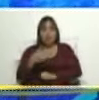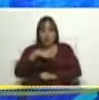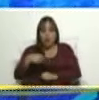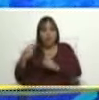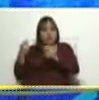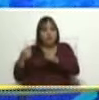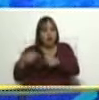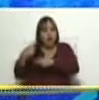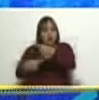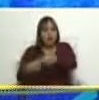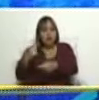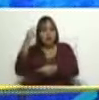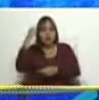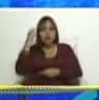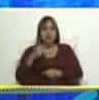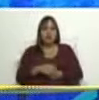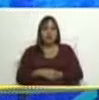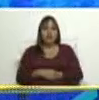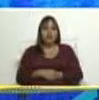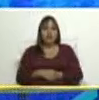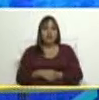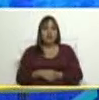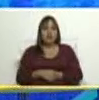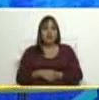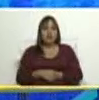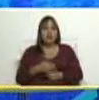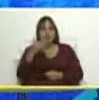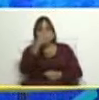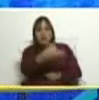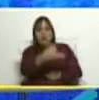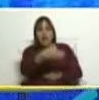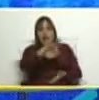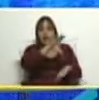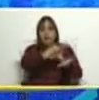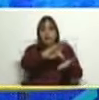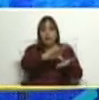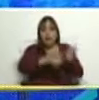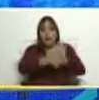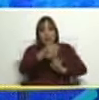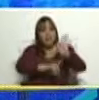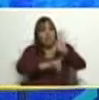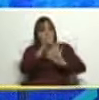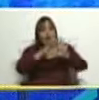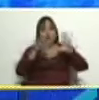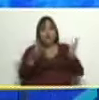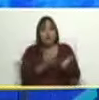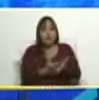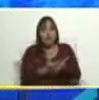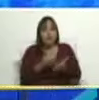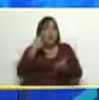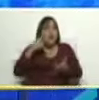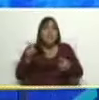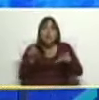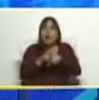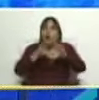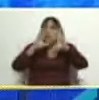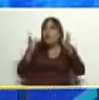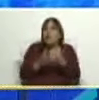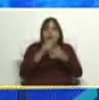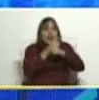estos días. Visité la ciudad de Shanghái, la ciudad más avanzada del mundo, parece que uno llegara a otro planeta,